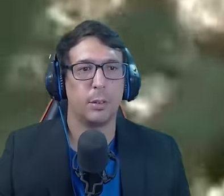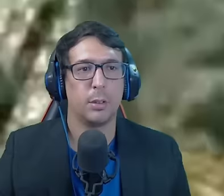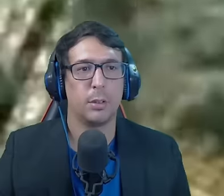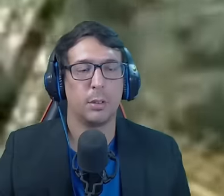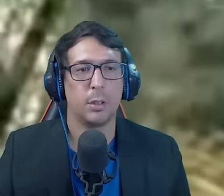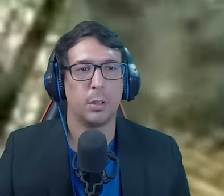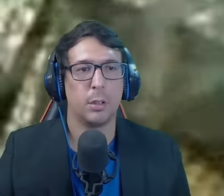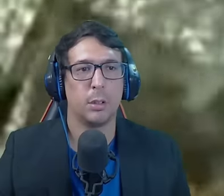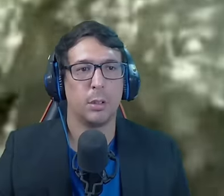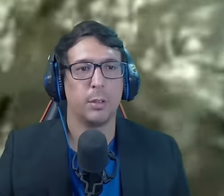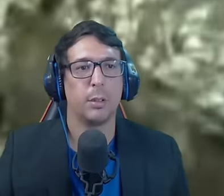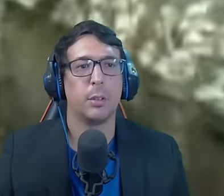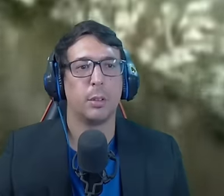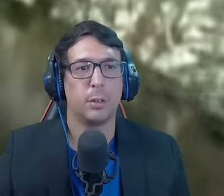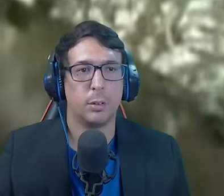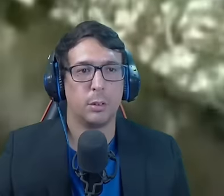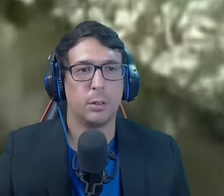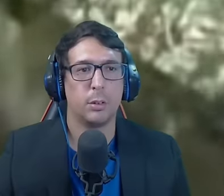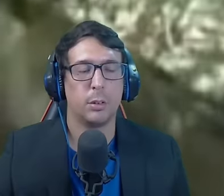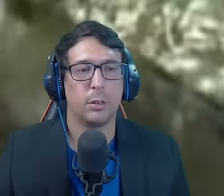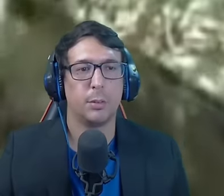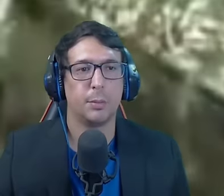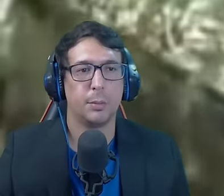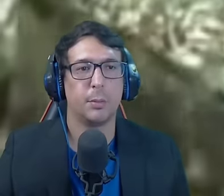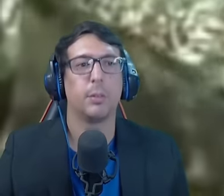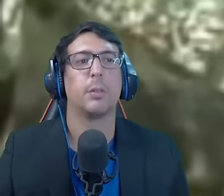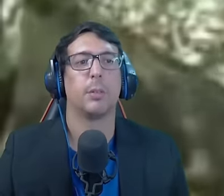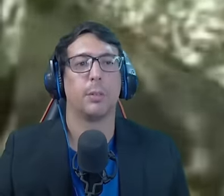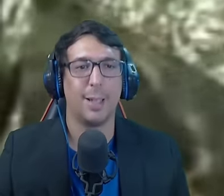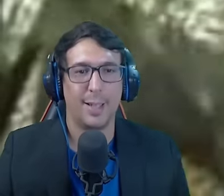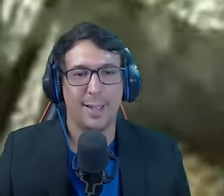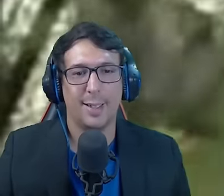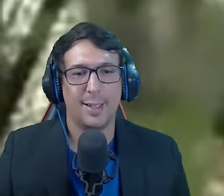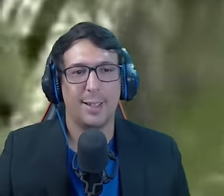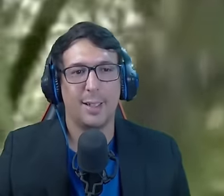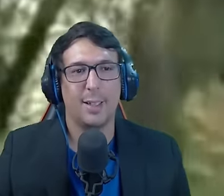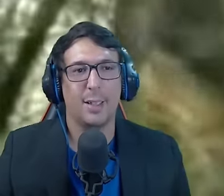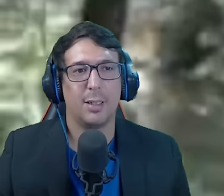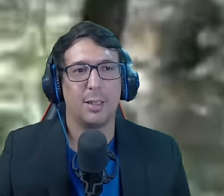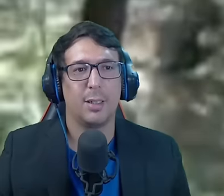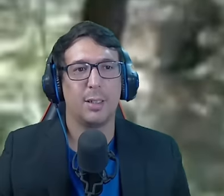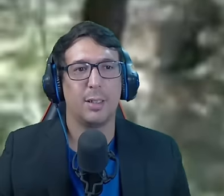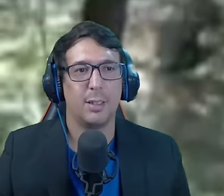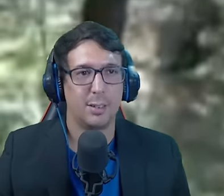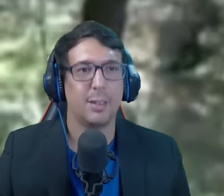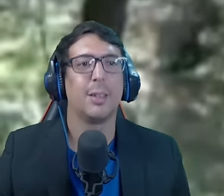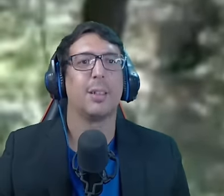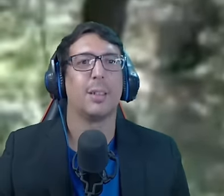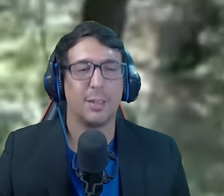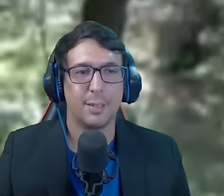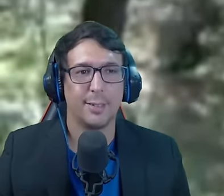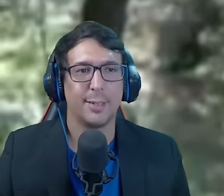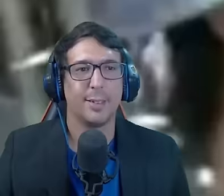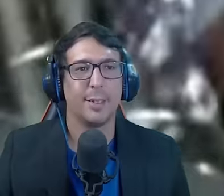llamará Santa Elena de Extremadura, en honor a mi tía Elena, que era extremadamente dura y gracias a